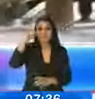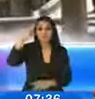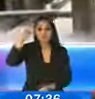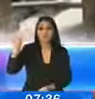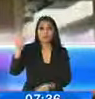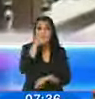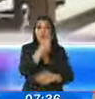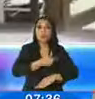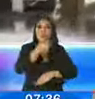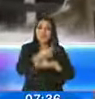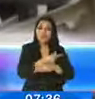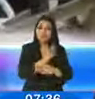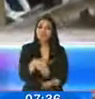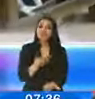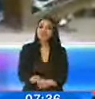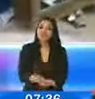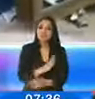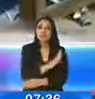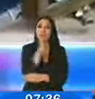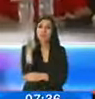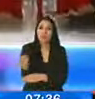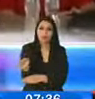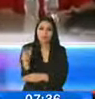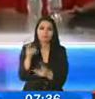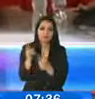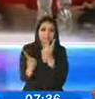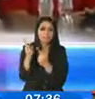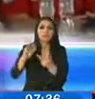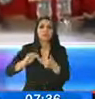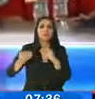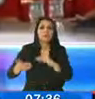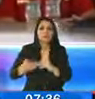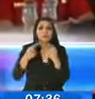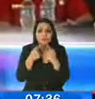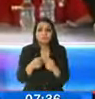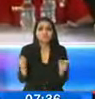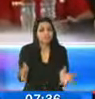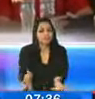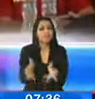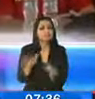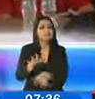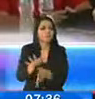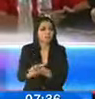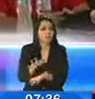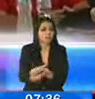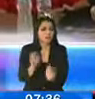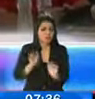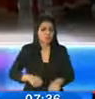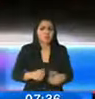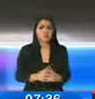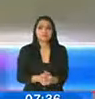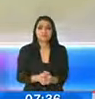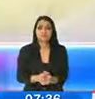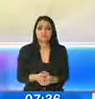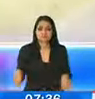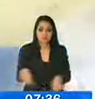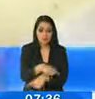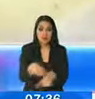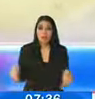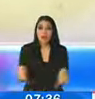a la comunidad durante el mediodía de este viernes. Llegó con un mensaje esperanzador. En movilización de